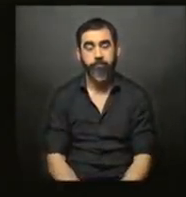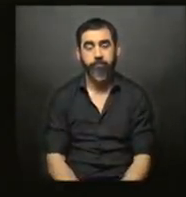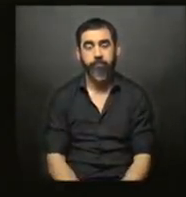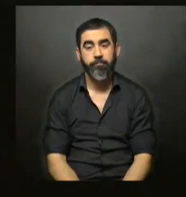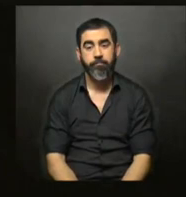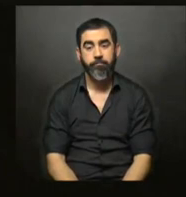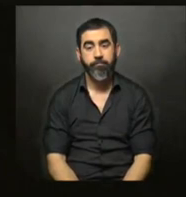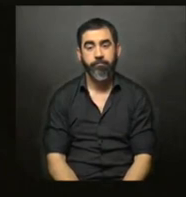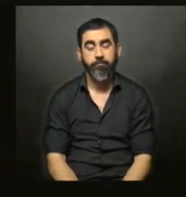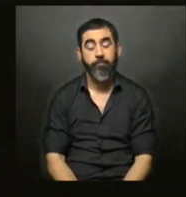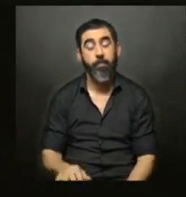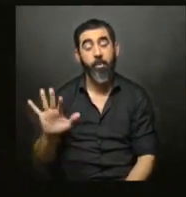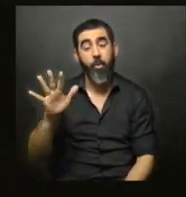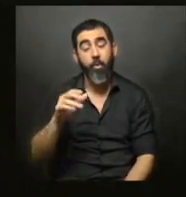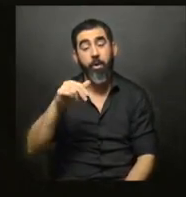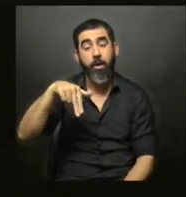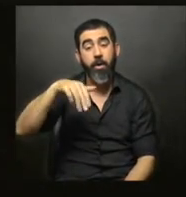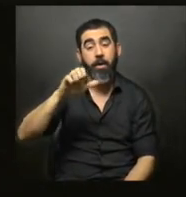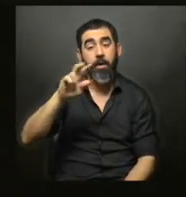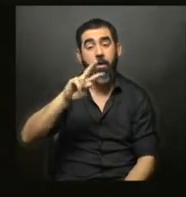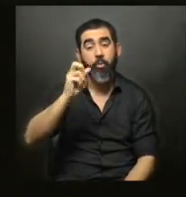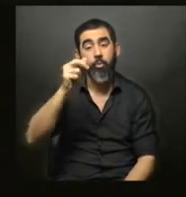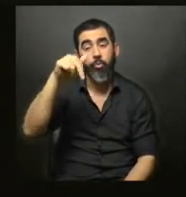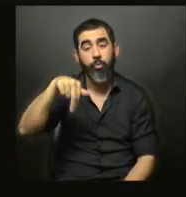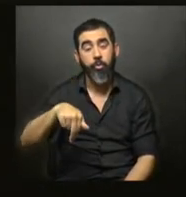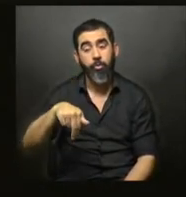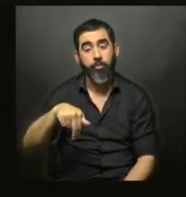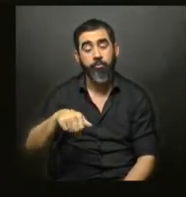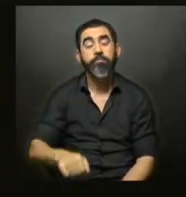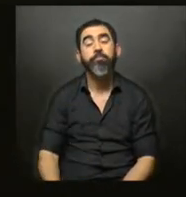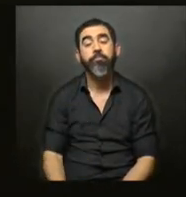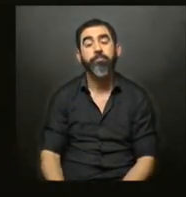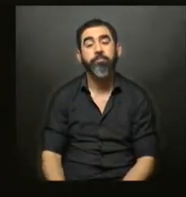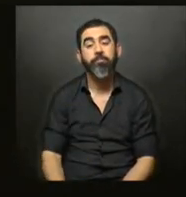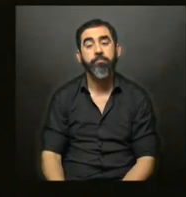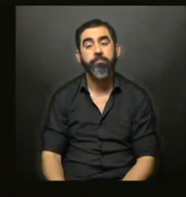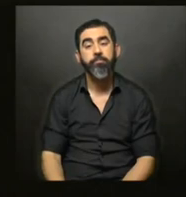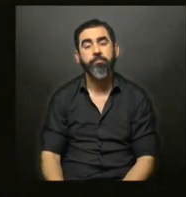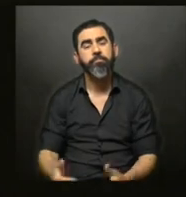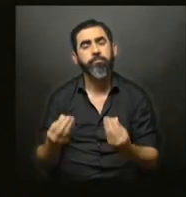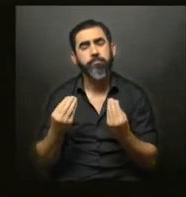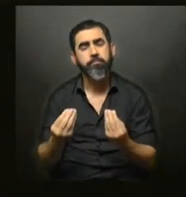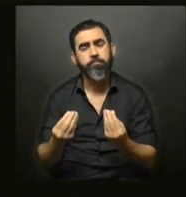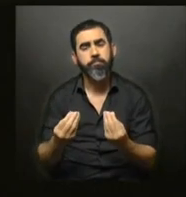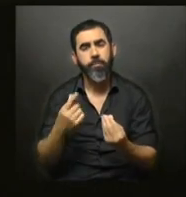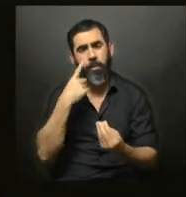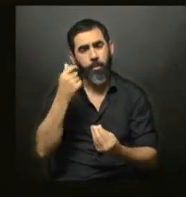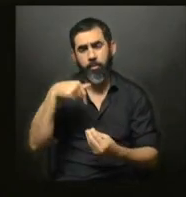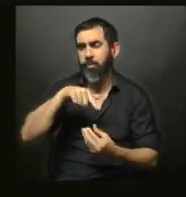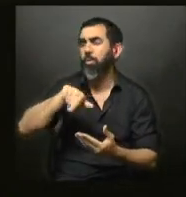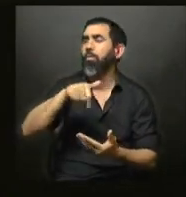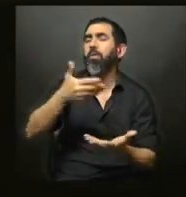aquí. Hola, Newton. ¡Miau! Oh, ¡ay! ¡Newton! ¿Te diste cuenta dónde